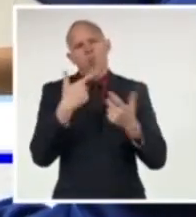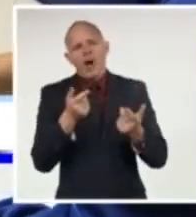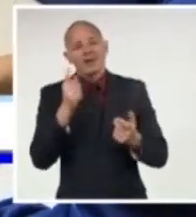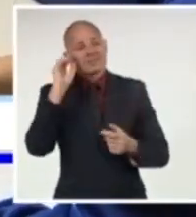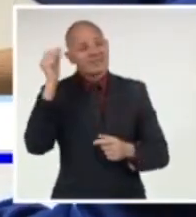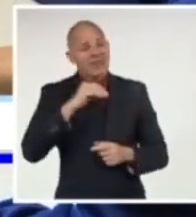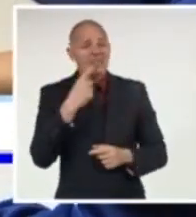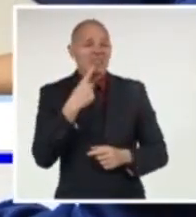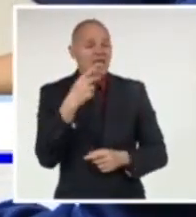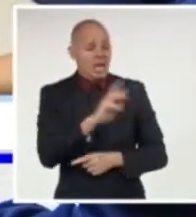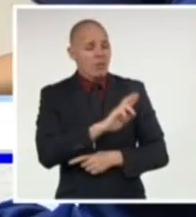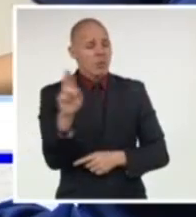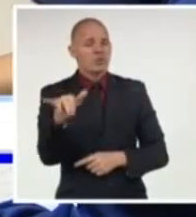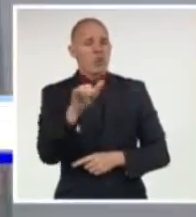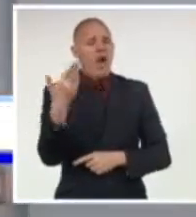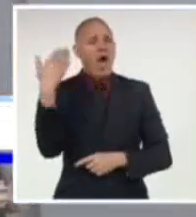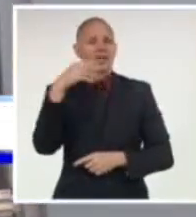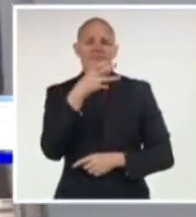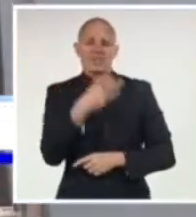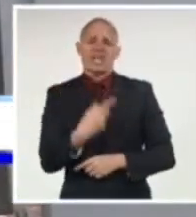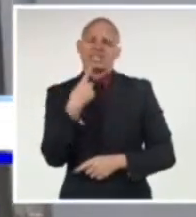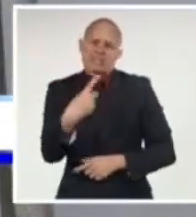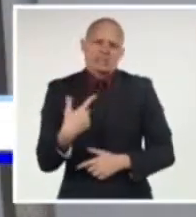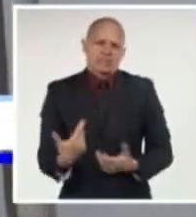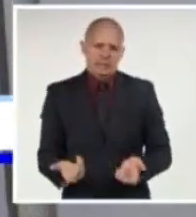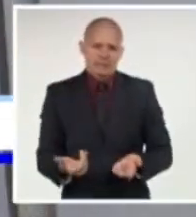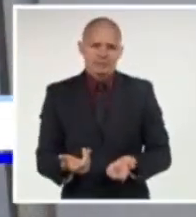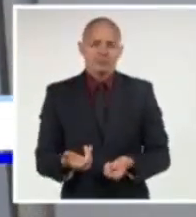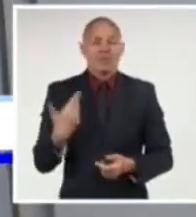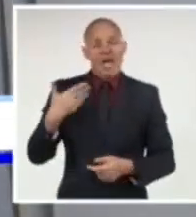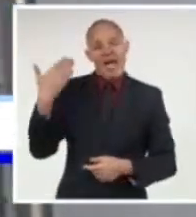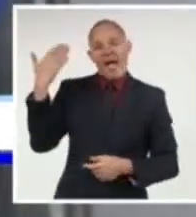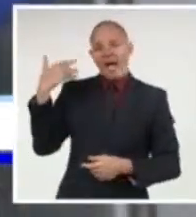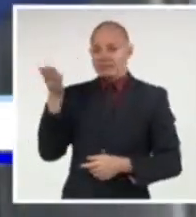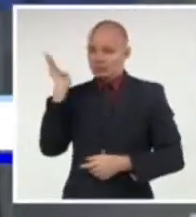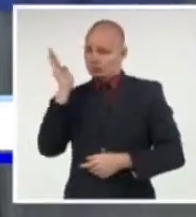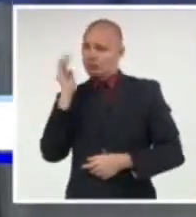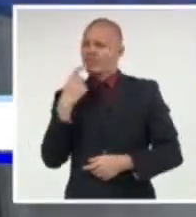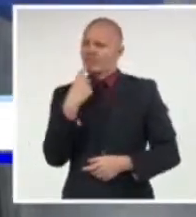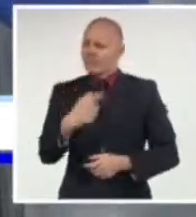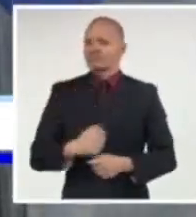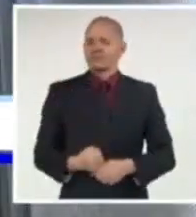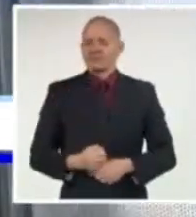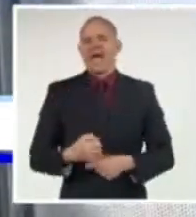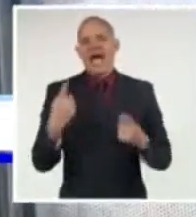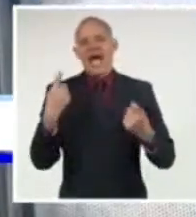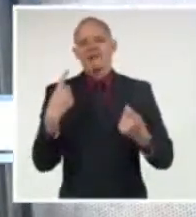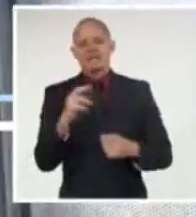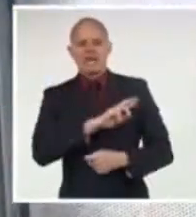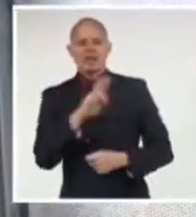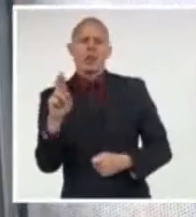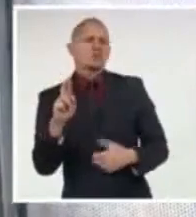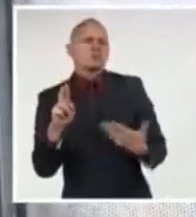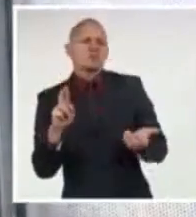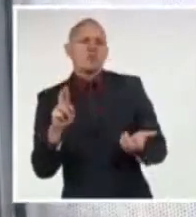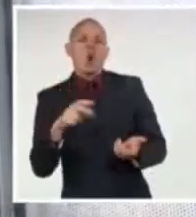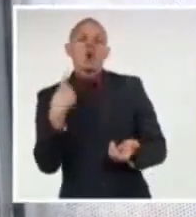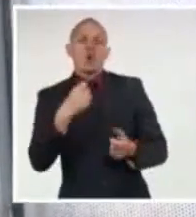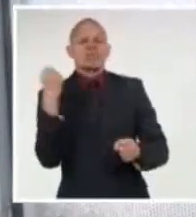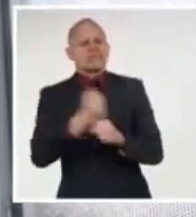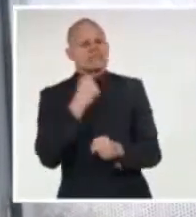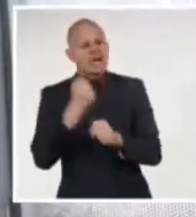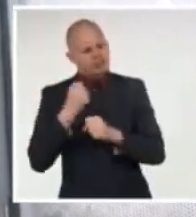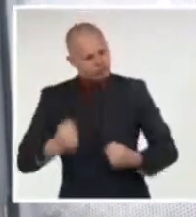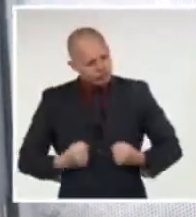revolución, expresado por Fidel cuando en una de sus partes llama a trabajar con nuestros propios